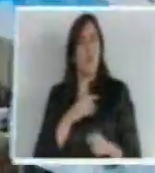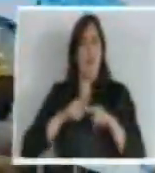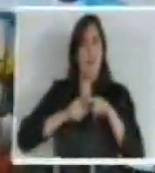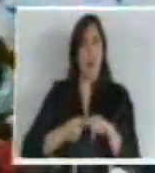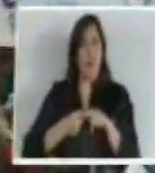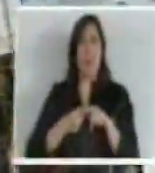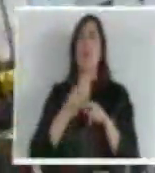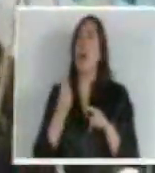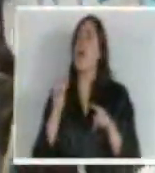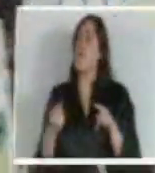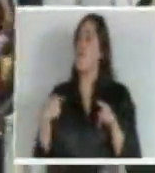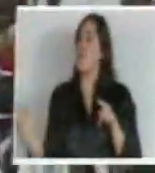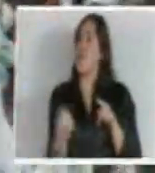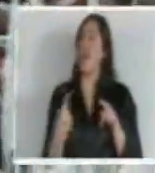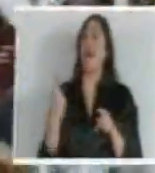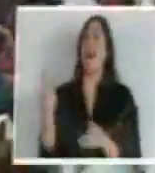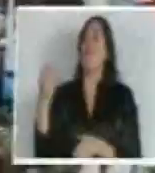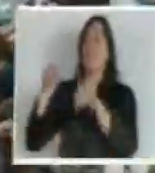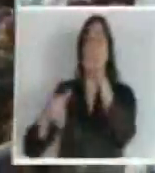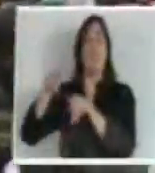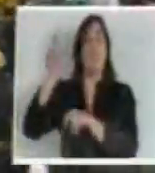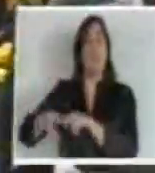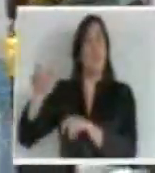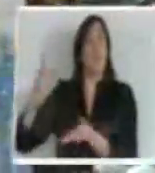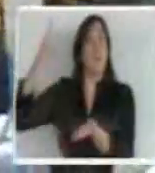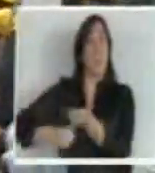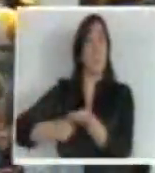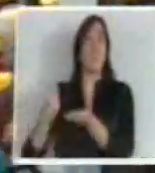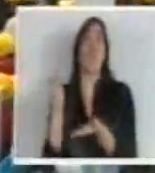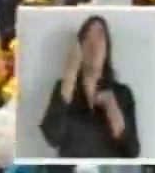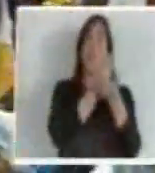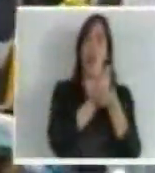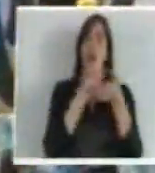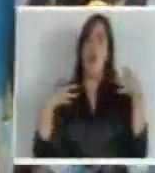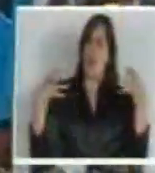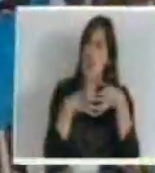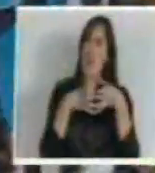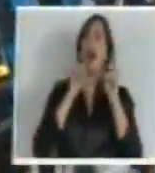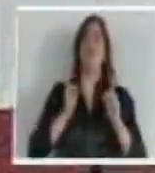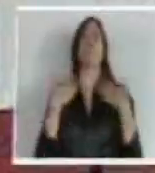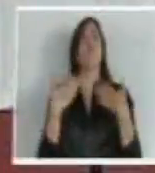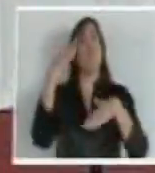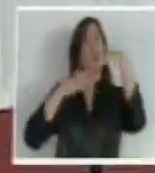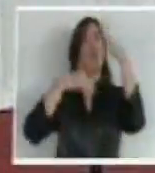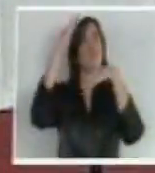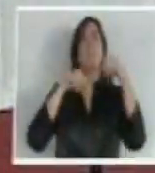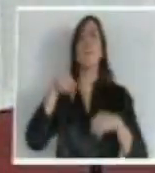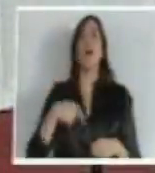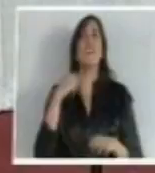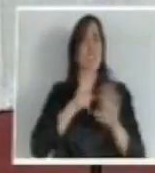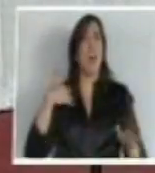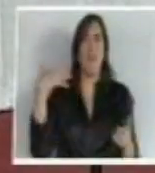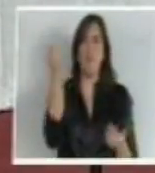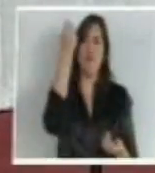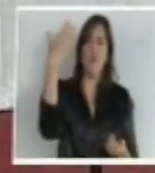quienes representen por decisión soberana al pueblo, podremos seguir construyendo esto que hemos logrado